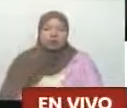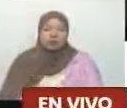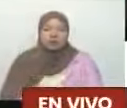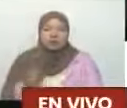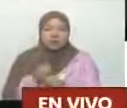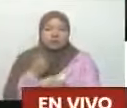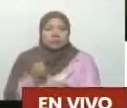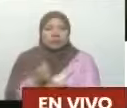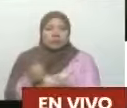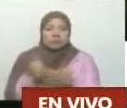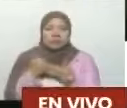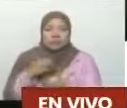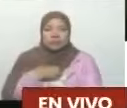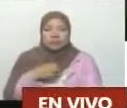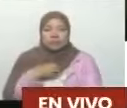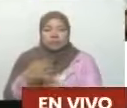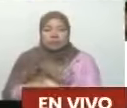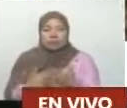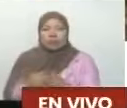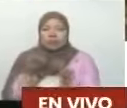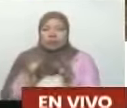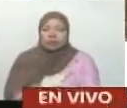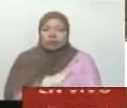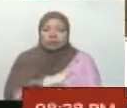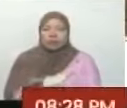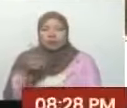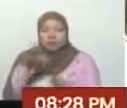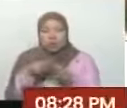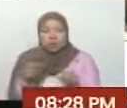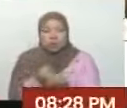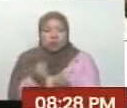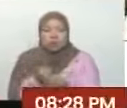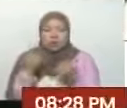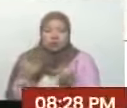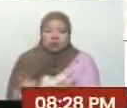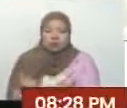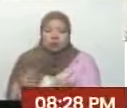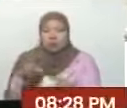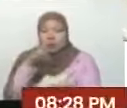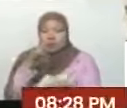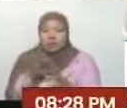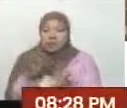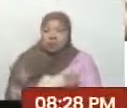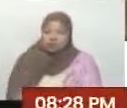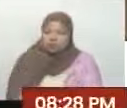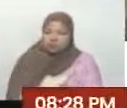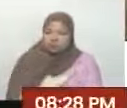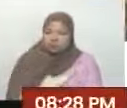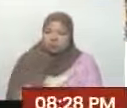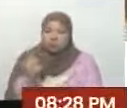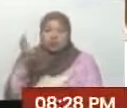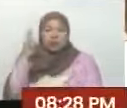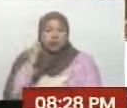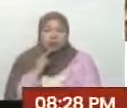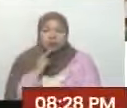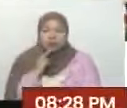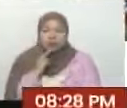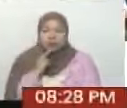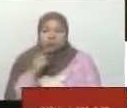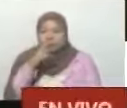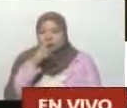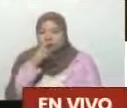este país pueda posesionarse en todo momento y en el mundo entero, como la patria de Bolívar, como la